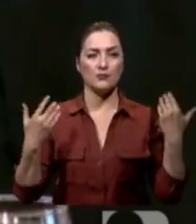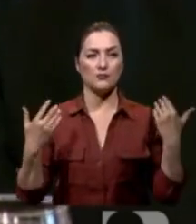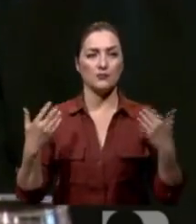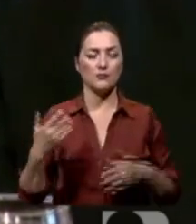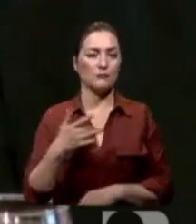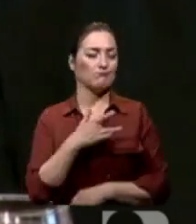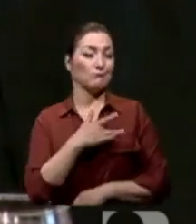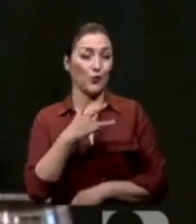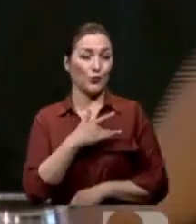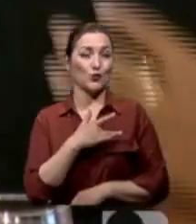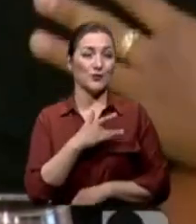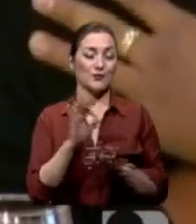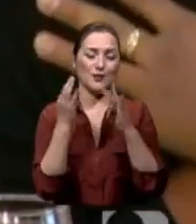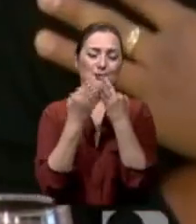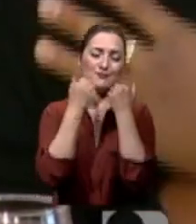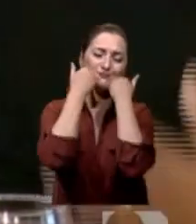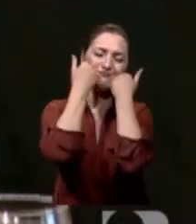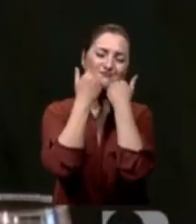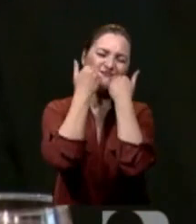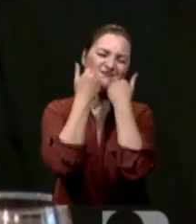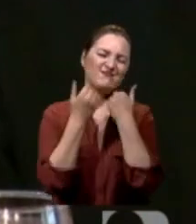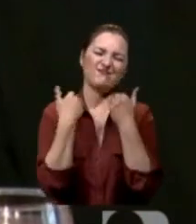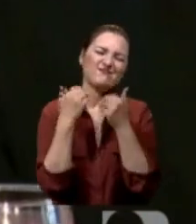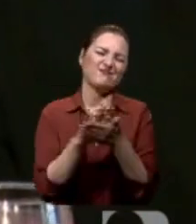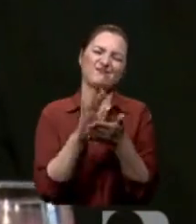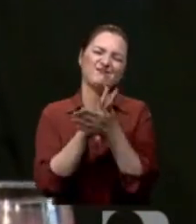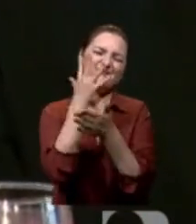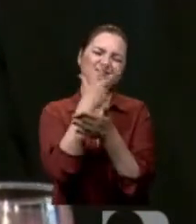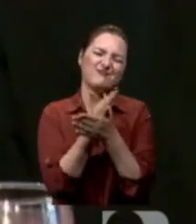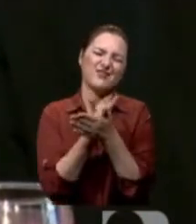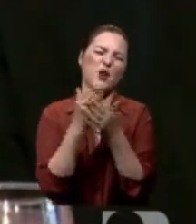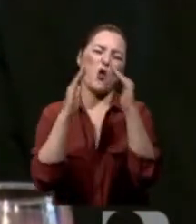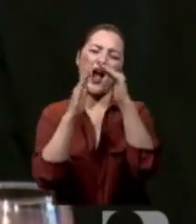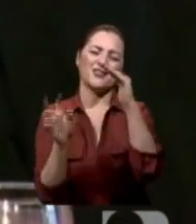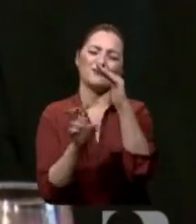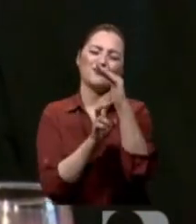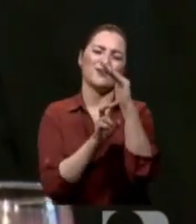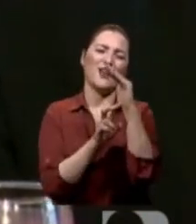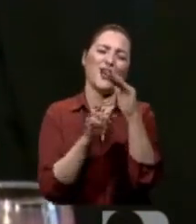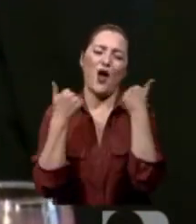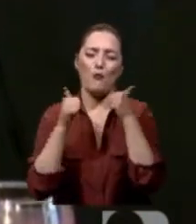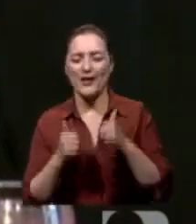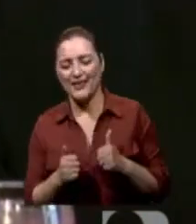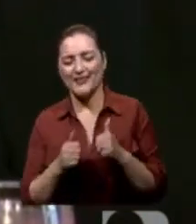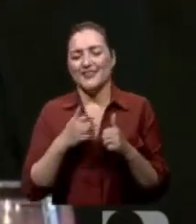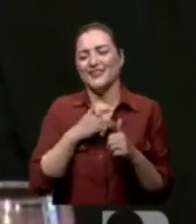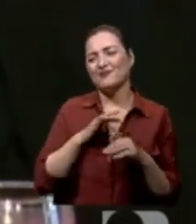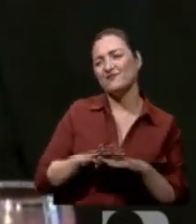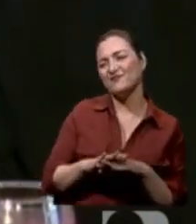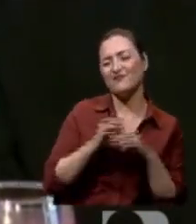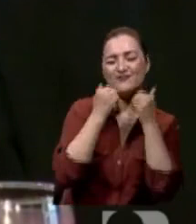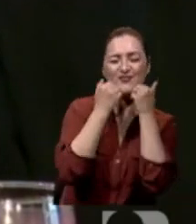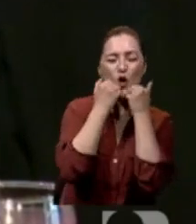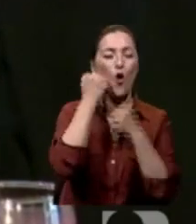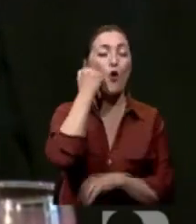siente, como decían mis compañeros, esa atmósfera linda, hogareña. Es lo tradicional, cuando tú vas a la casa de la abuelita y sientes esa